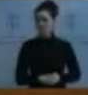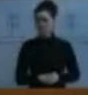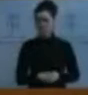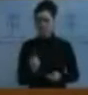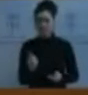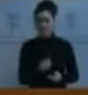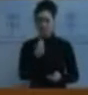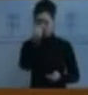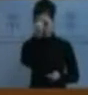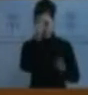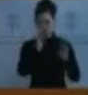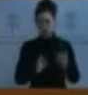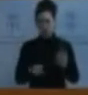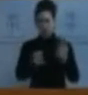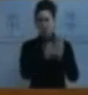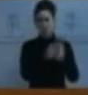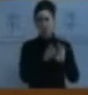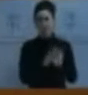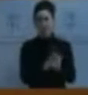mucho por hacer, pero